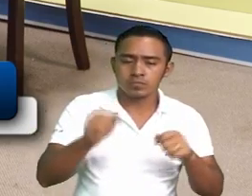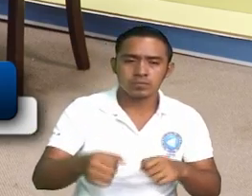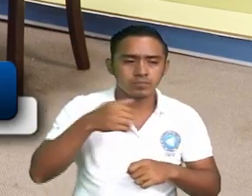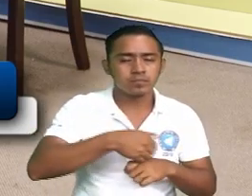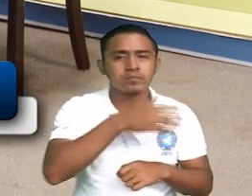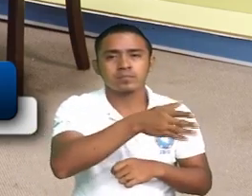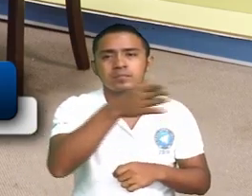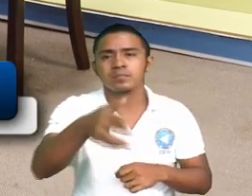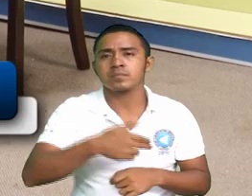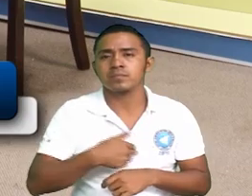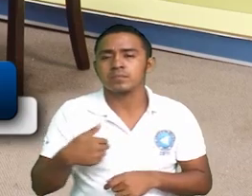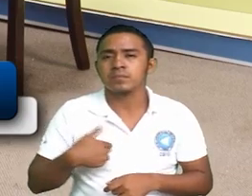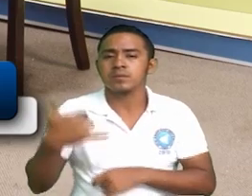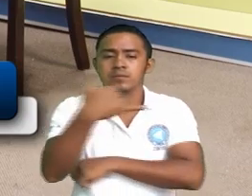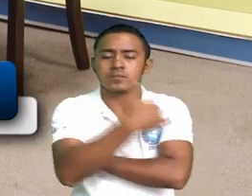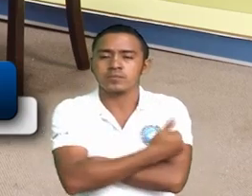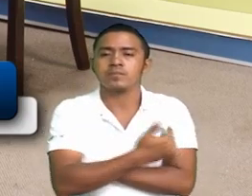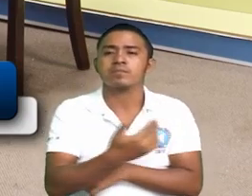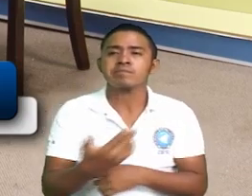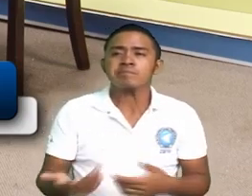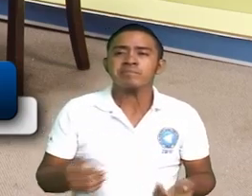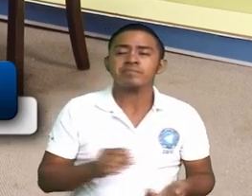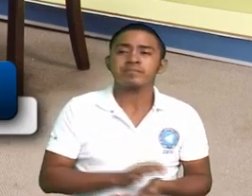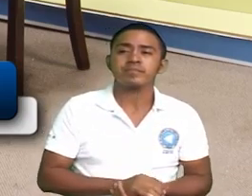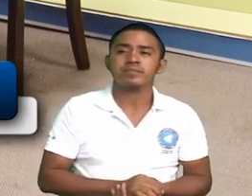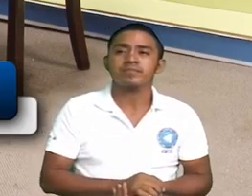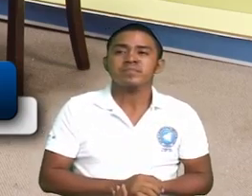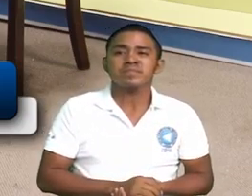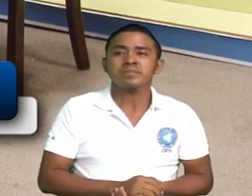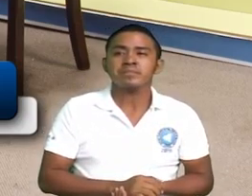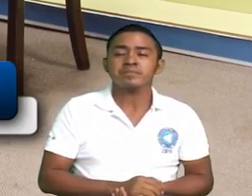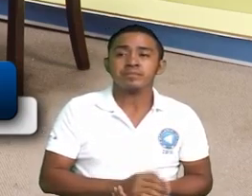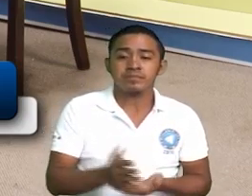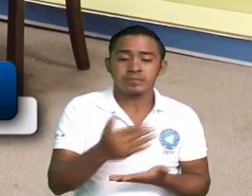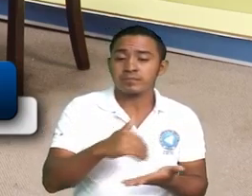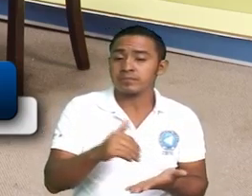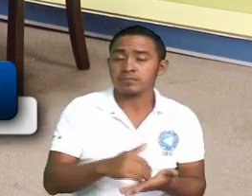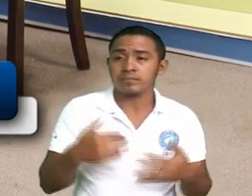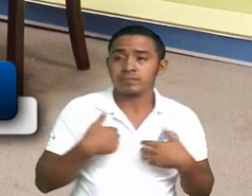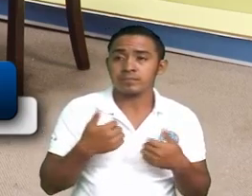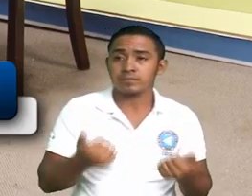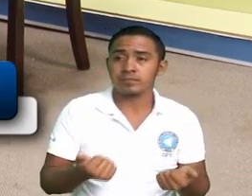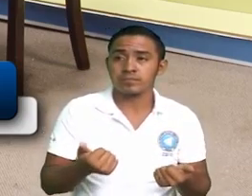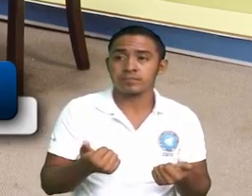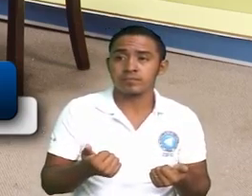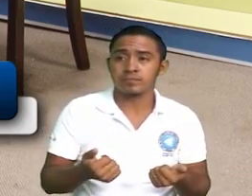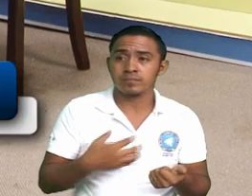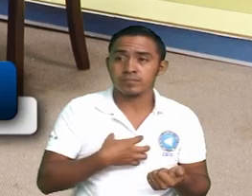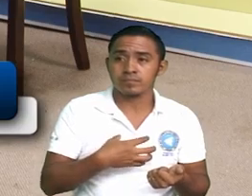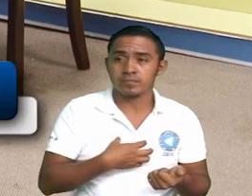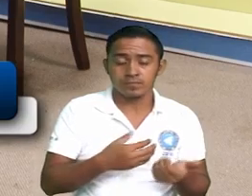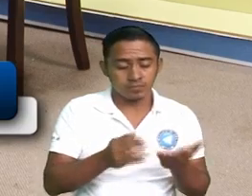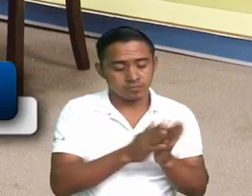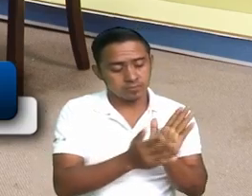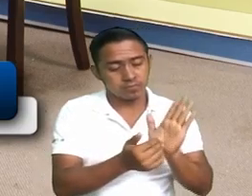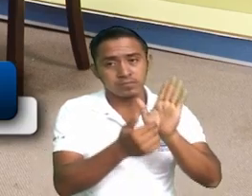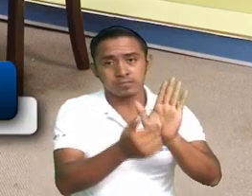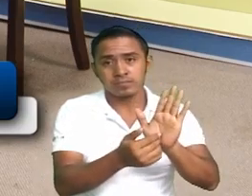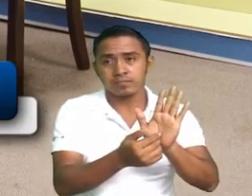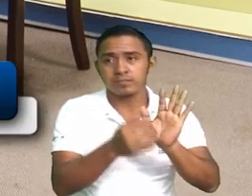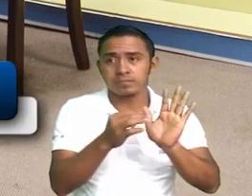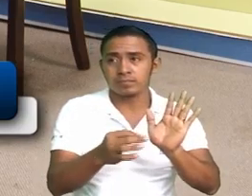qué debemos de hacer para vacunarnos. Bueno, primeramente acudir a las unidades de salud con nuestra tarjetita de vacuna, que es